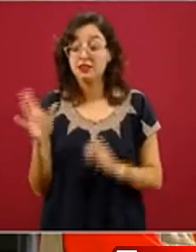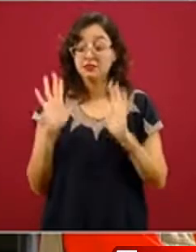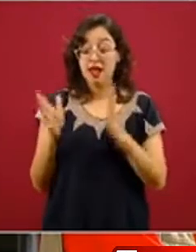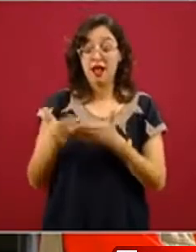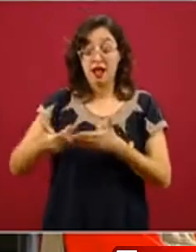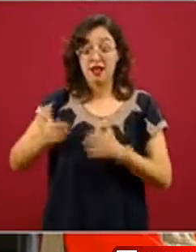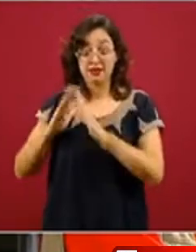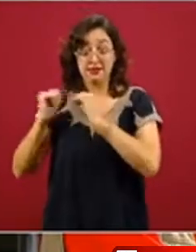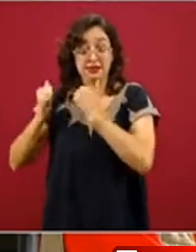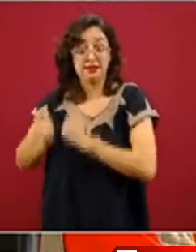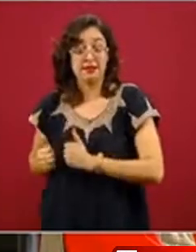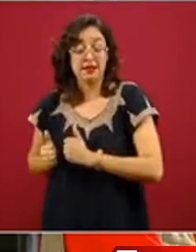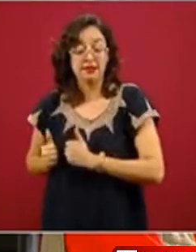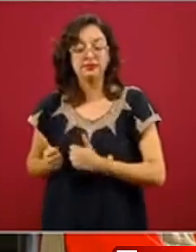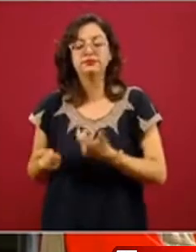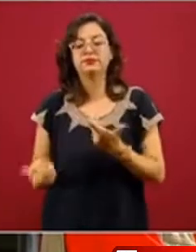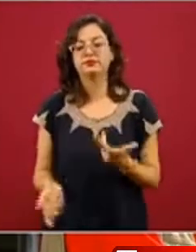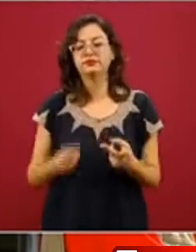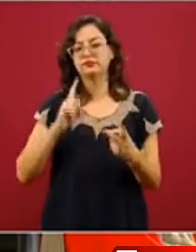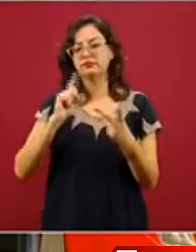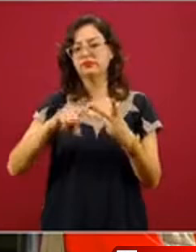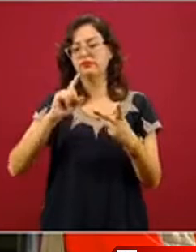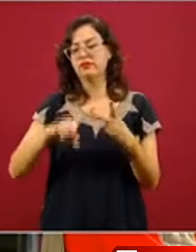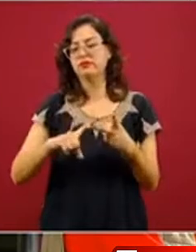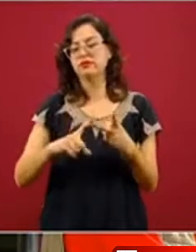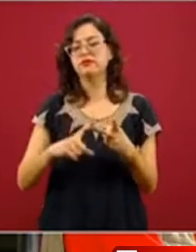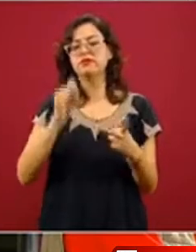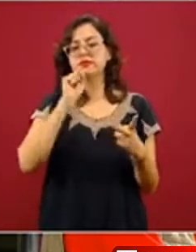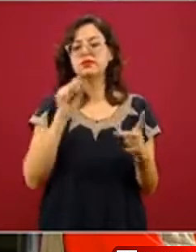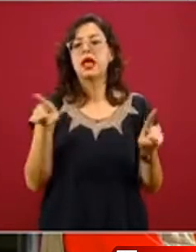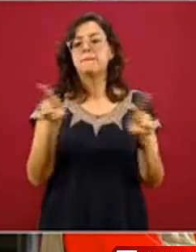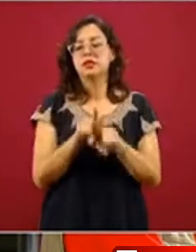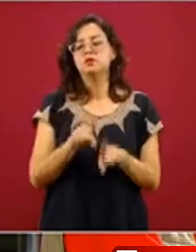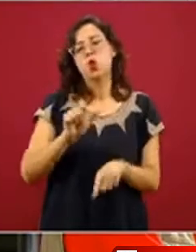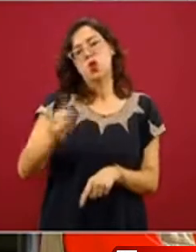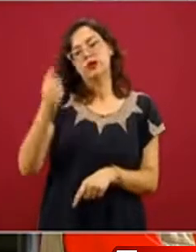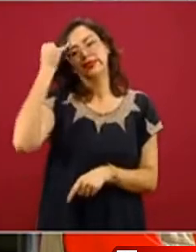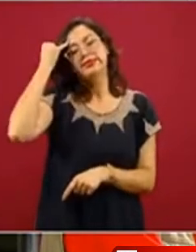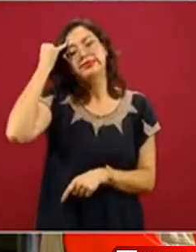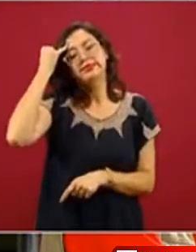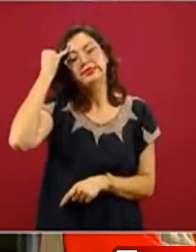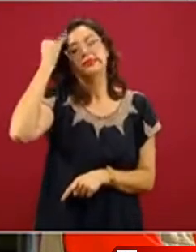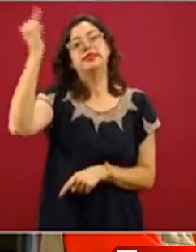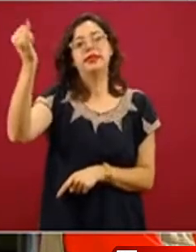cuarentena. Y ayer quedó, a final de la conferencia de prensa, quedó una idea